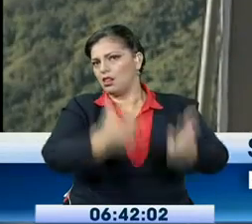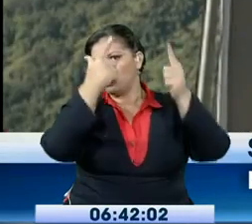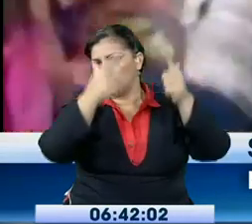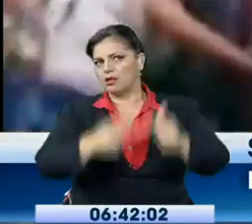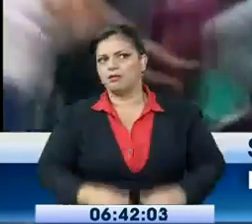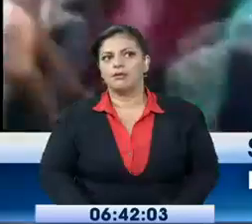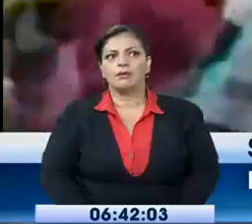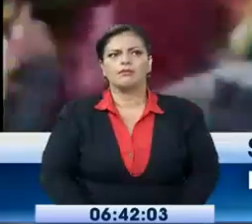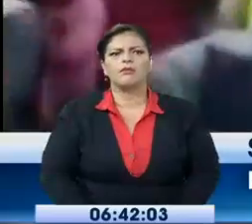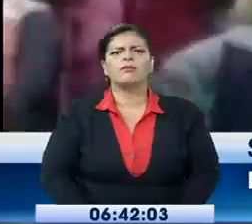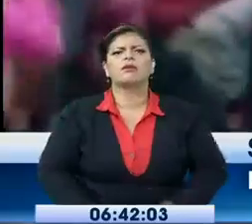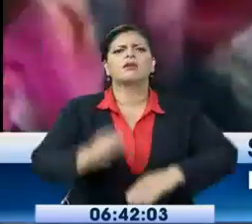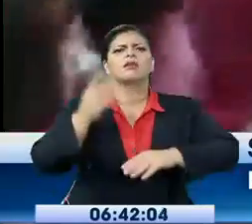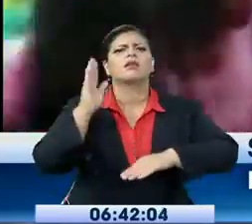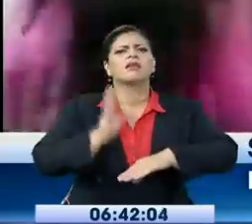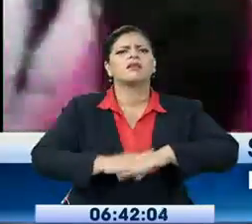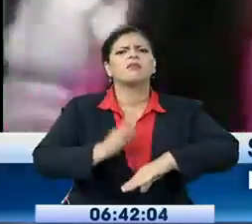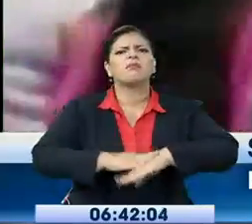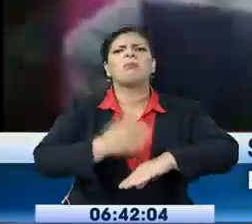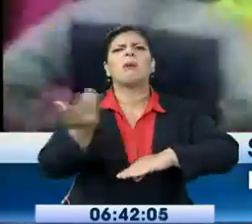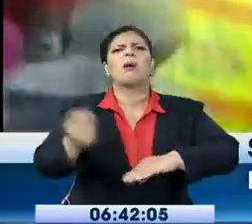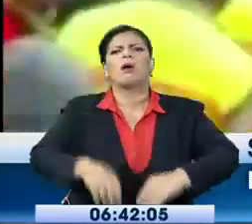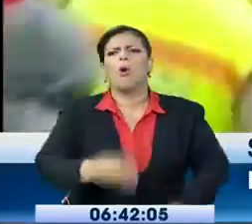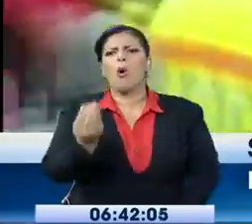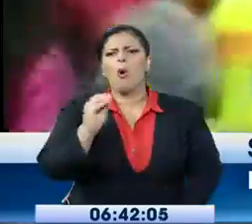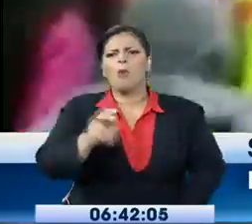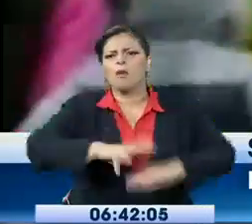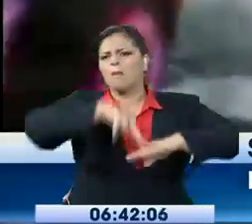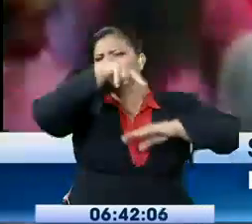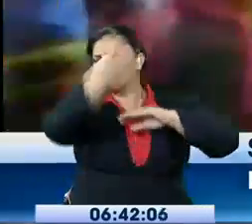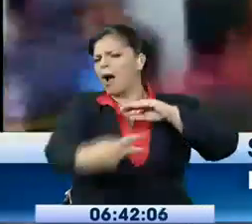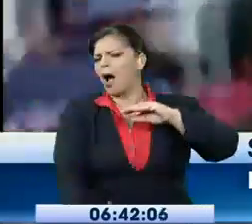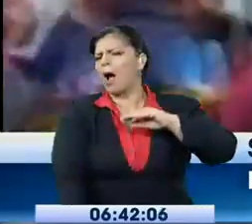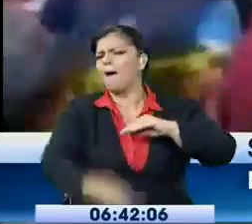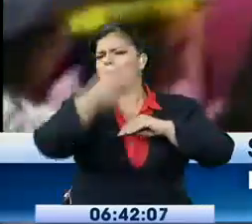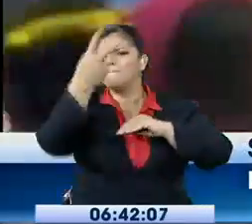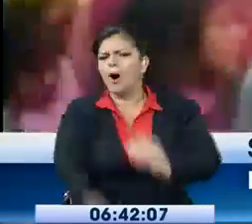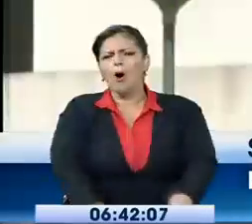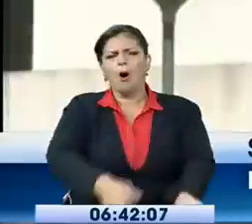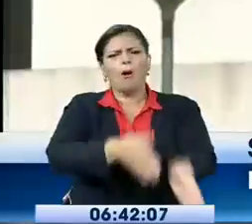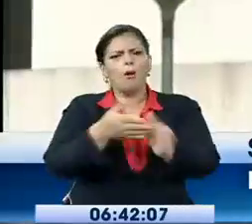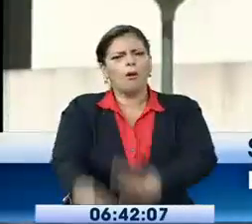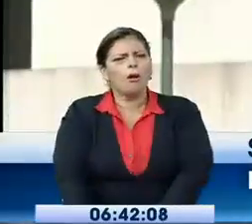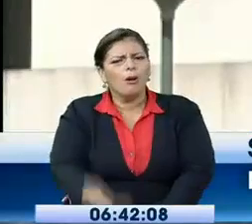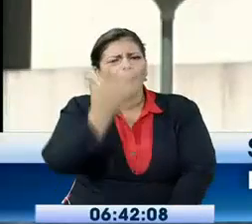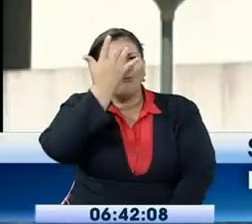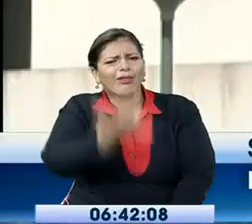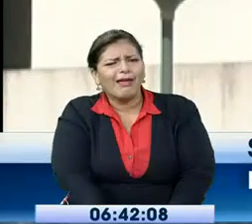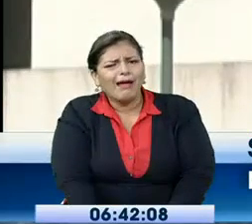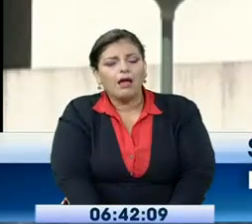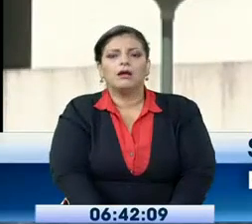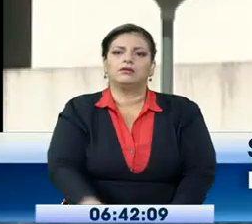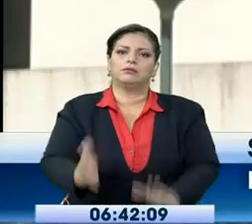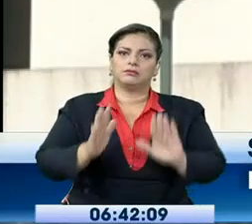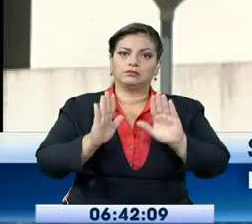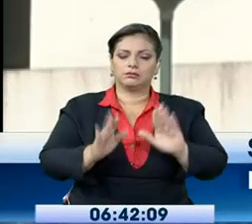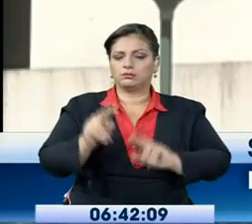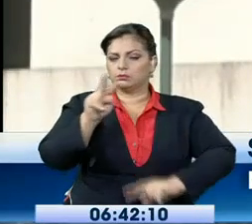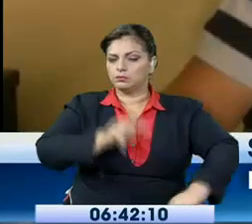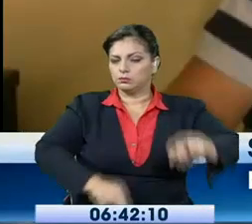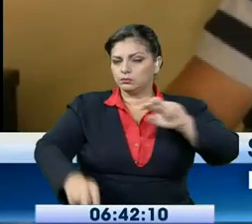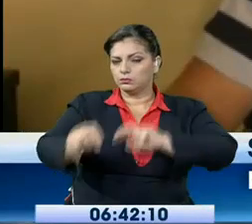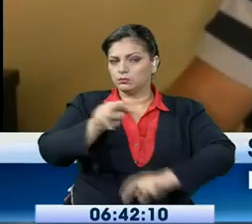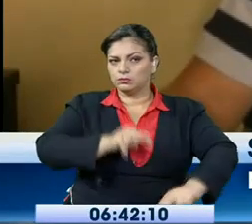investigación de las causas que originaron esta muerte durante 30 días para llamar luego a la audiencia de juzgamiento, agregó